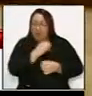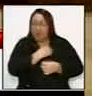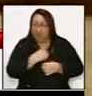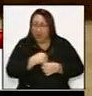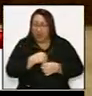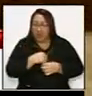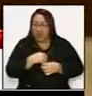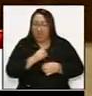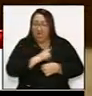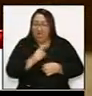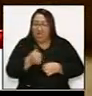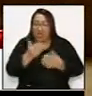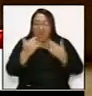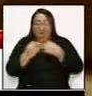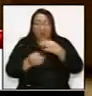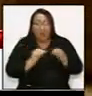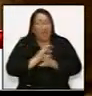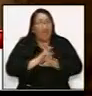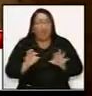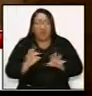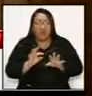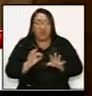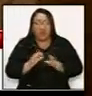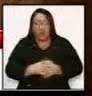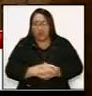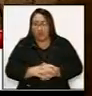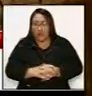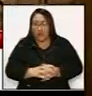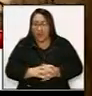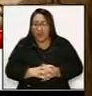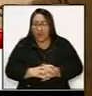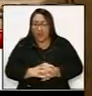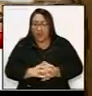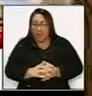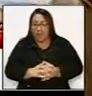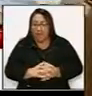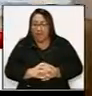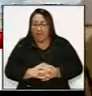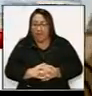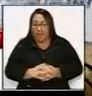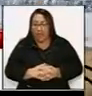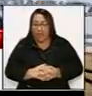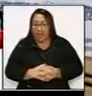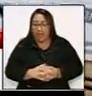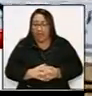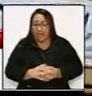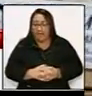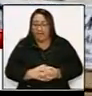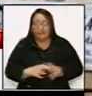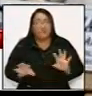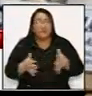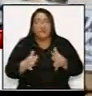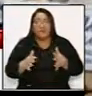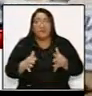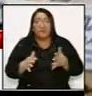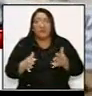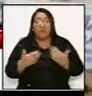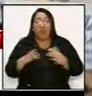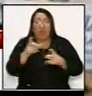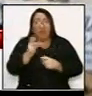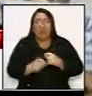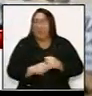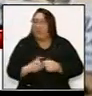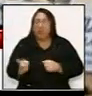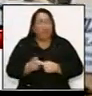o el jefe de la IVA y den una explicación. Es la posibilidad de un descargo. No ha muerto cualquier persona, ha muerto un presidente de la República, guste o no, quieran o no, en cualquier circunstancia, de cualquier